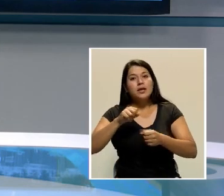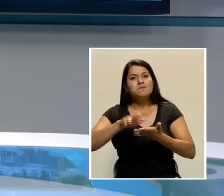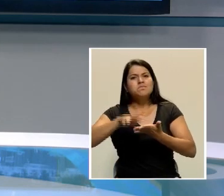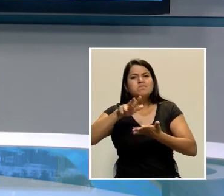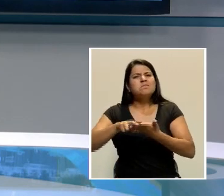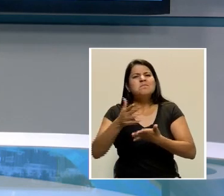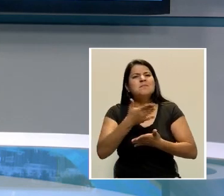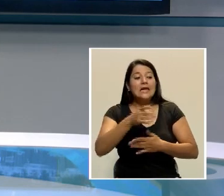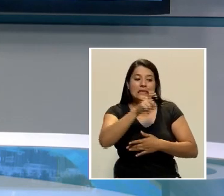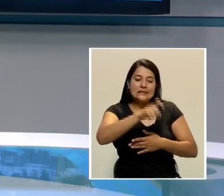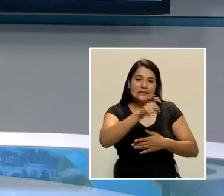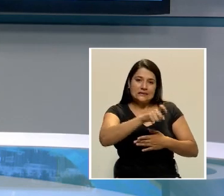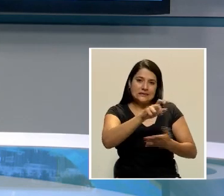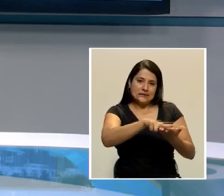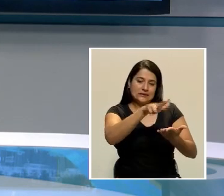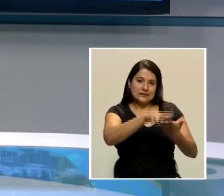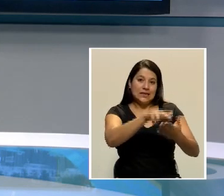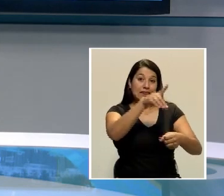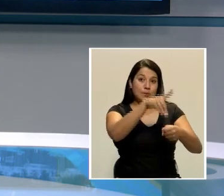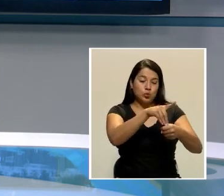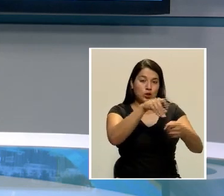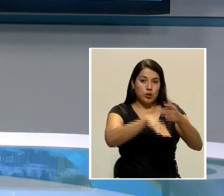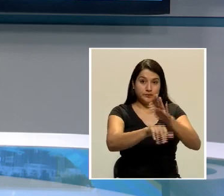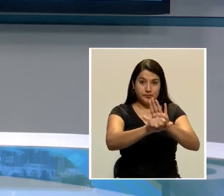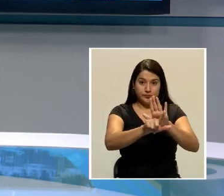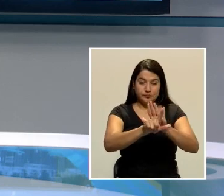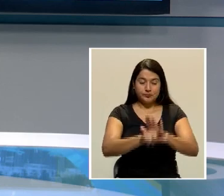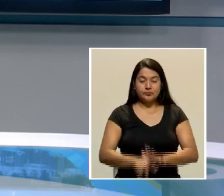diputados den su aprobación en el Congreso.